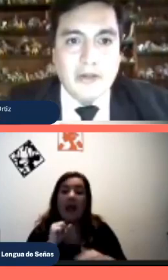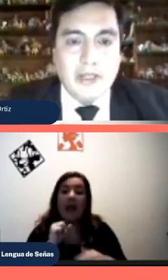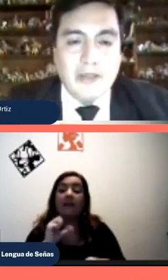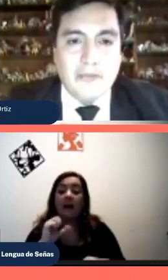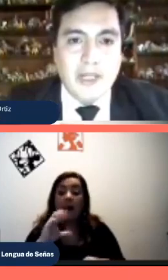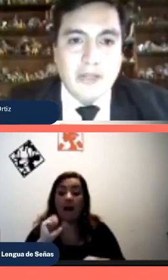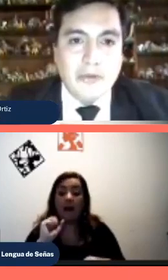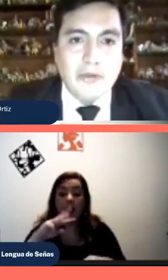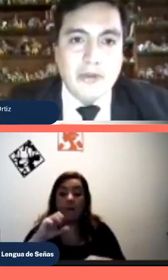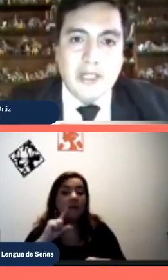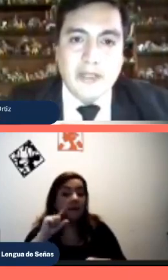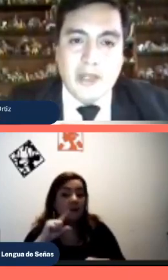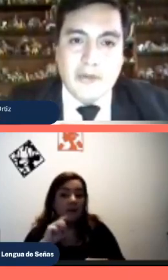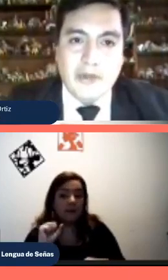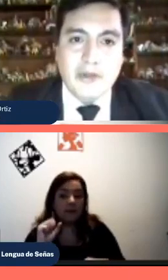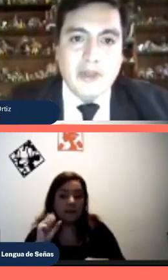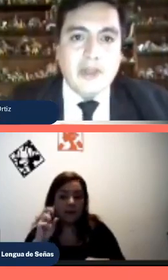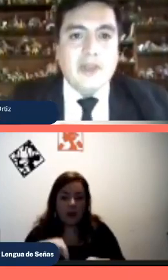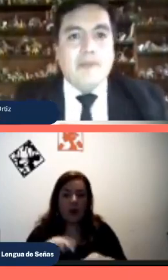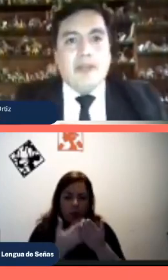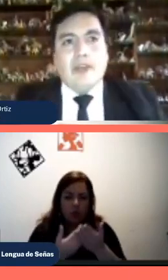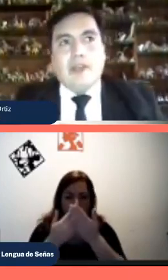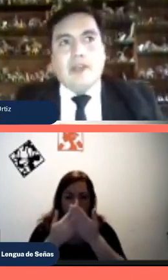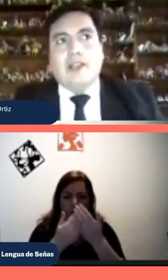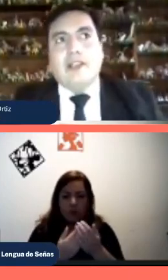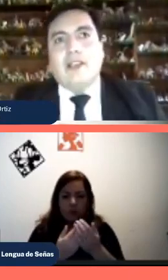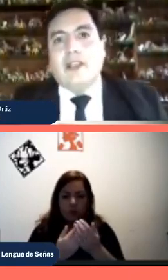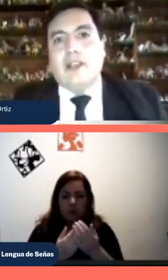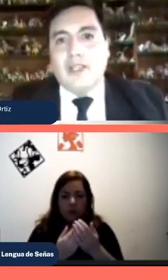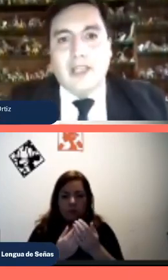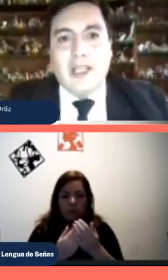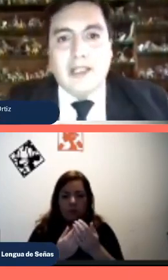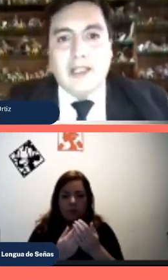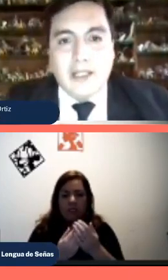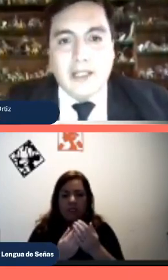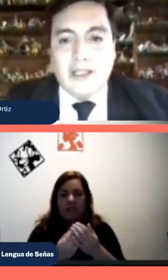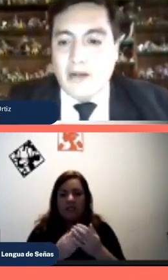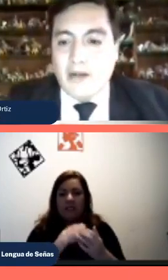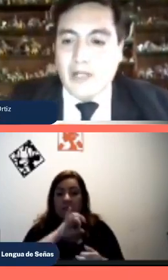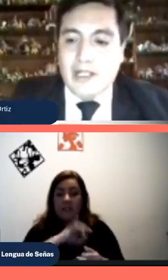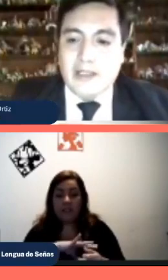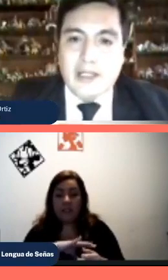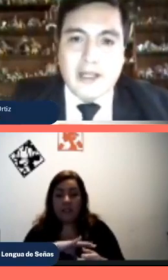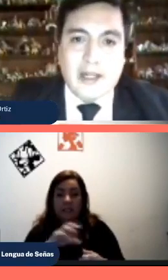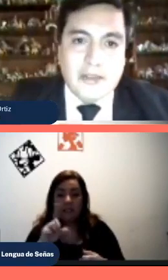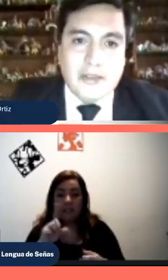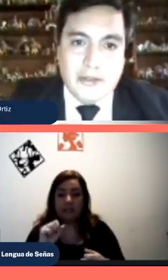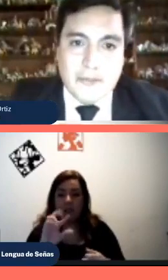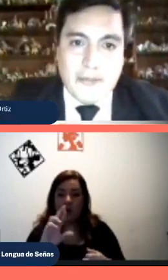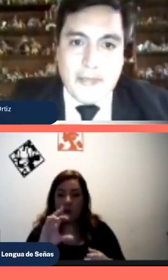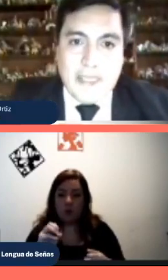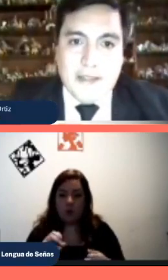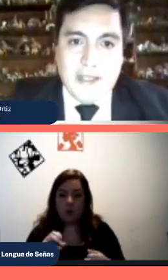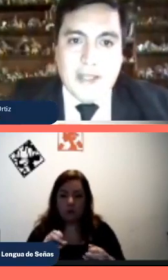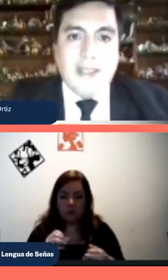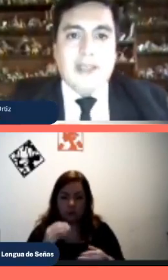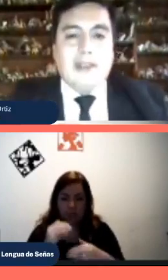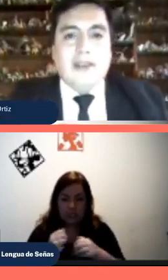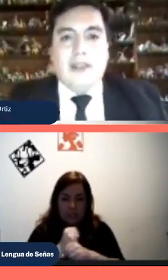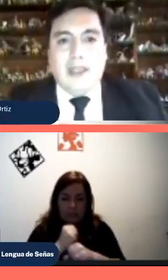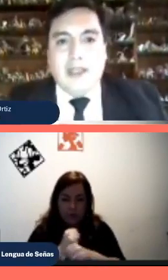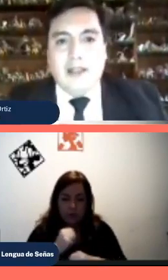lo que fue el estudio de chilesaurio, pero es bastante interesante que el trabajo que él está realizando, ya